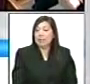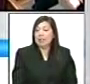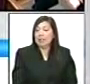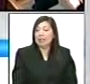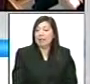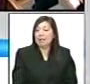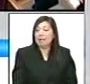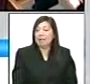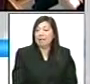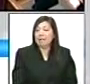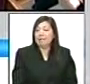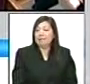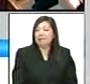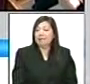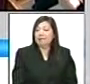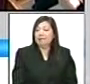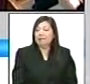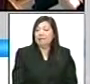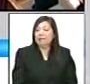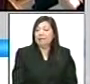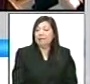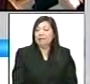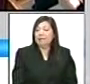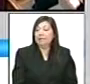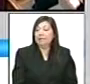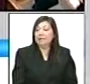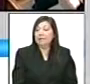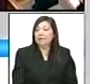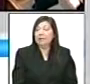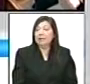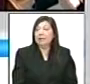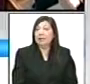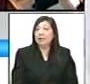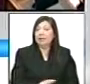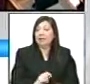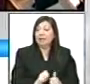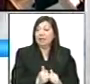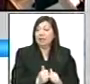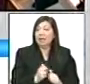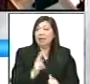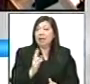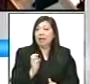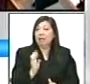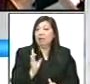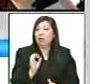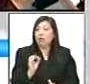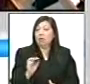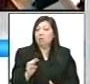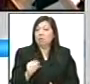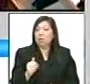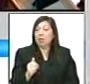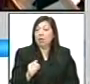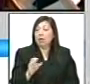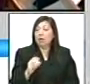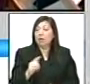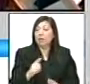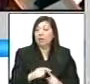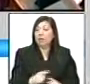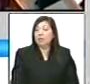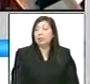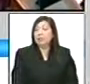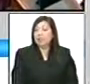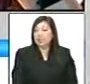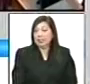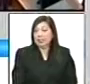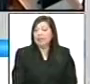artículo 90 de reforma constitucional. Señor secretario técnico, votación nominal. Señores congresistas, Arana